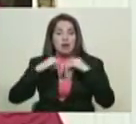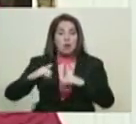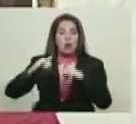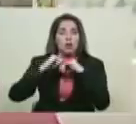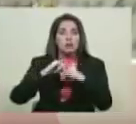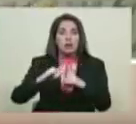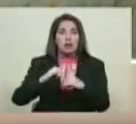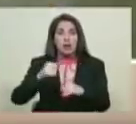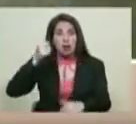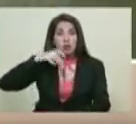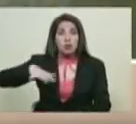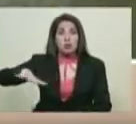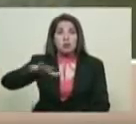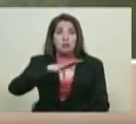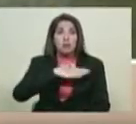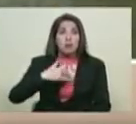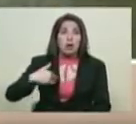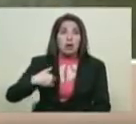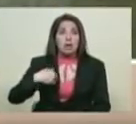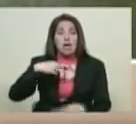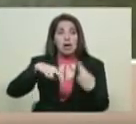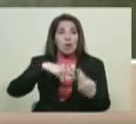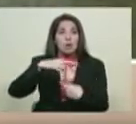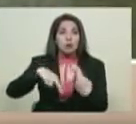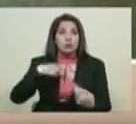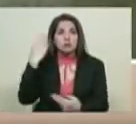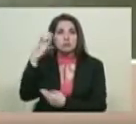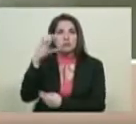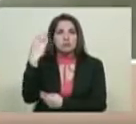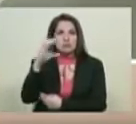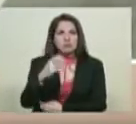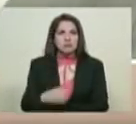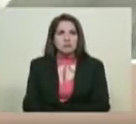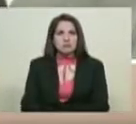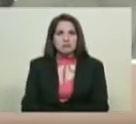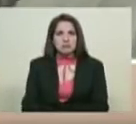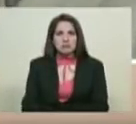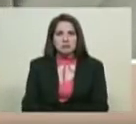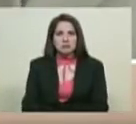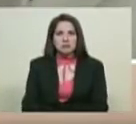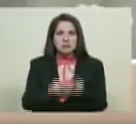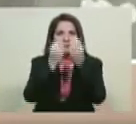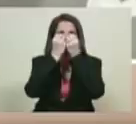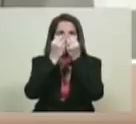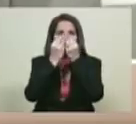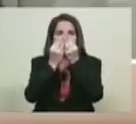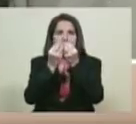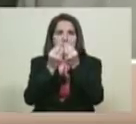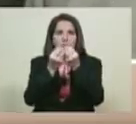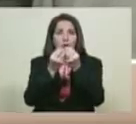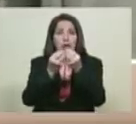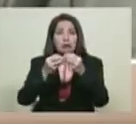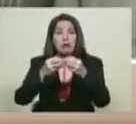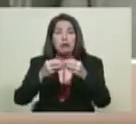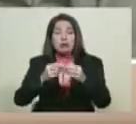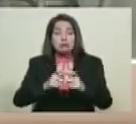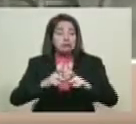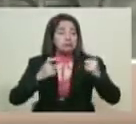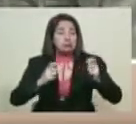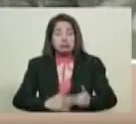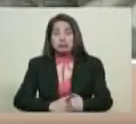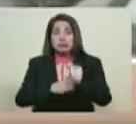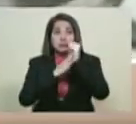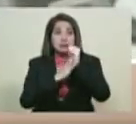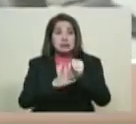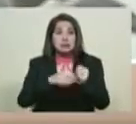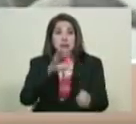contra los pueblos que querían revolución en Colombia. Jorge Eliécer Gaitán fue el más grande líder civil que